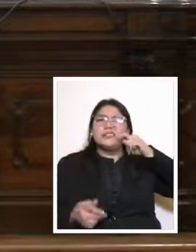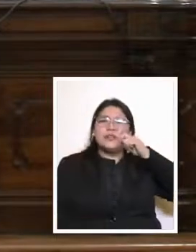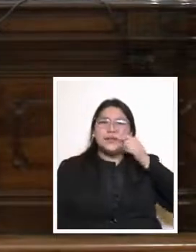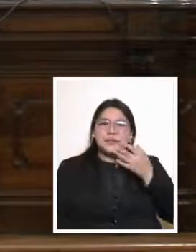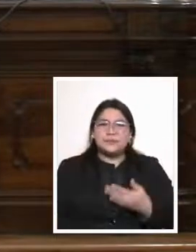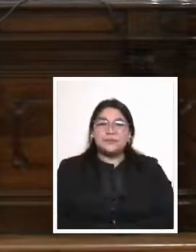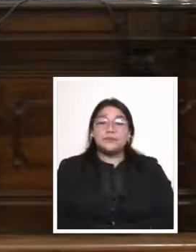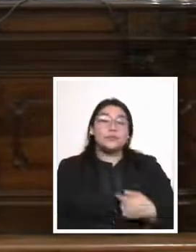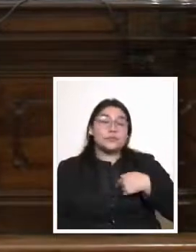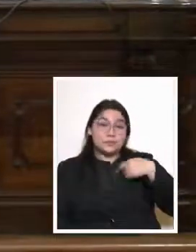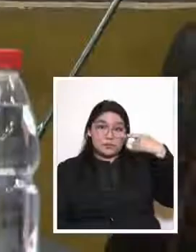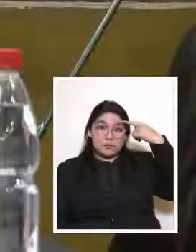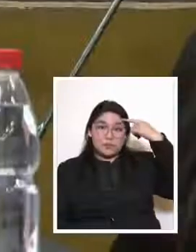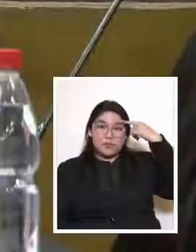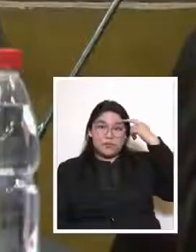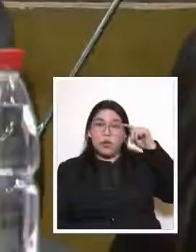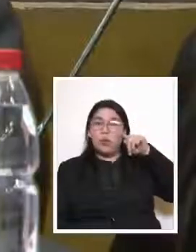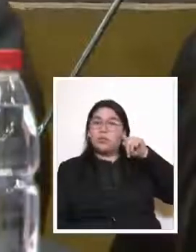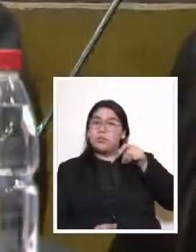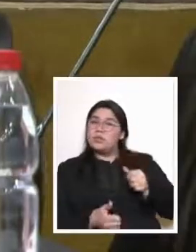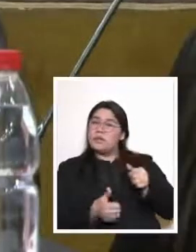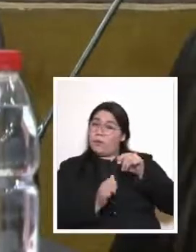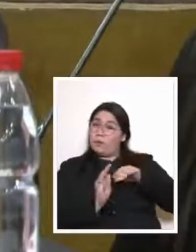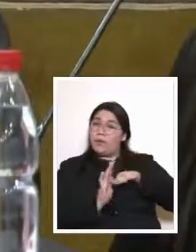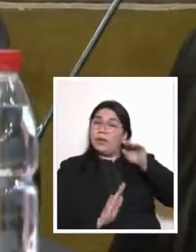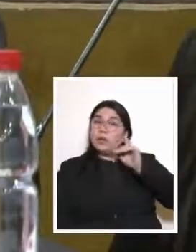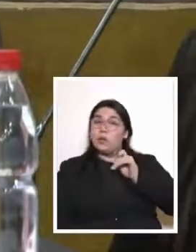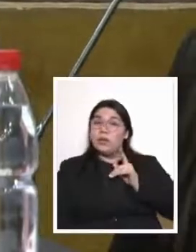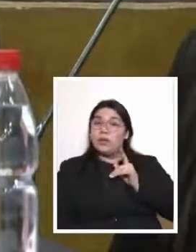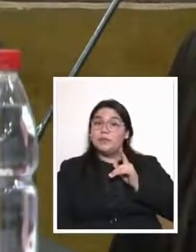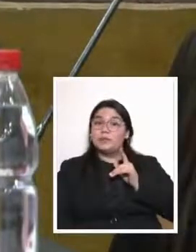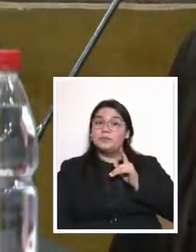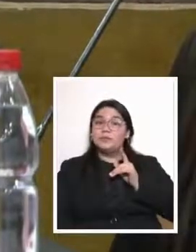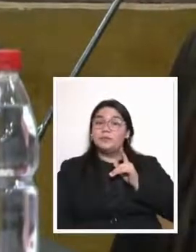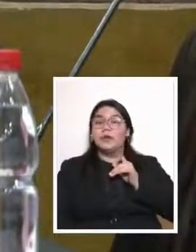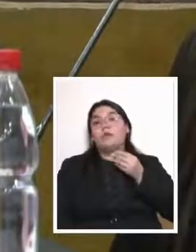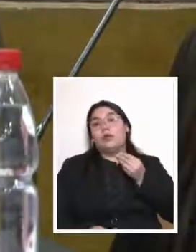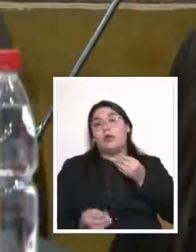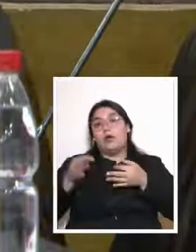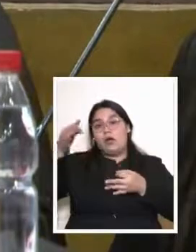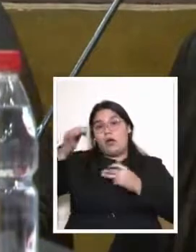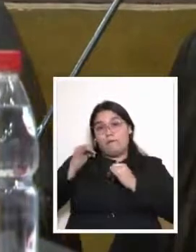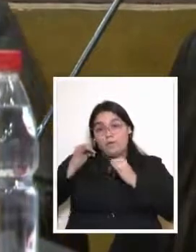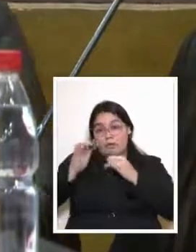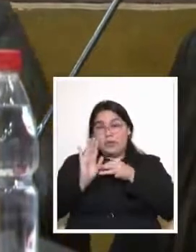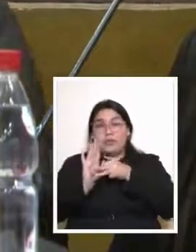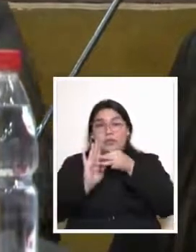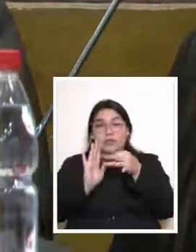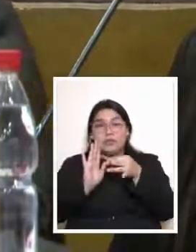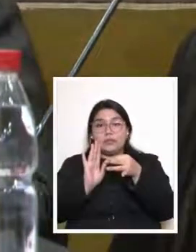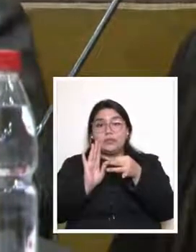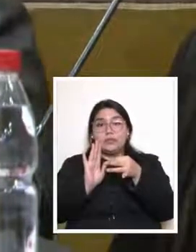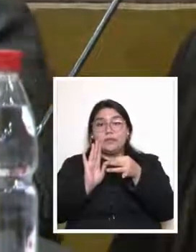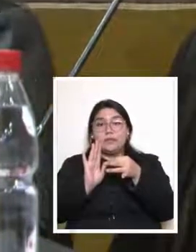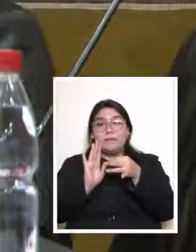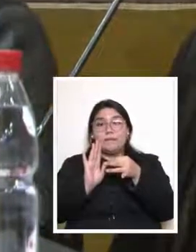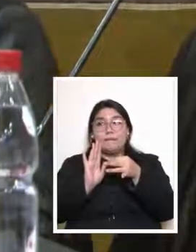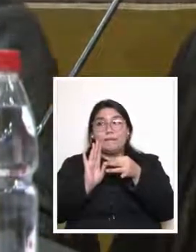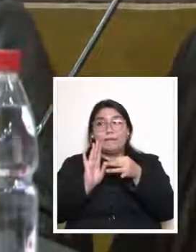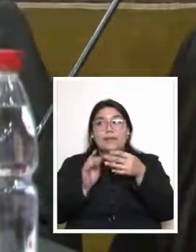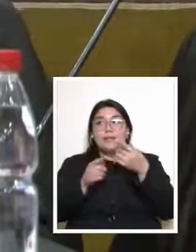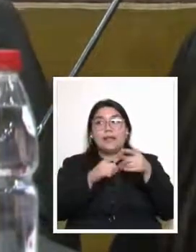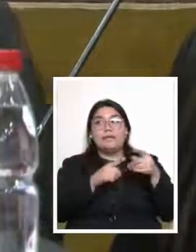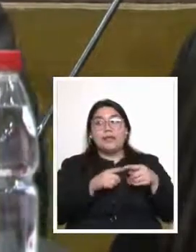Yo creo que uno de los grandes desafíos es reinventar. Bueno, el informe habla, de hecho, de ciertas propuestas de distintas